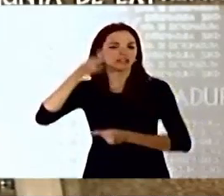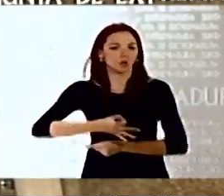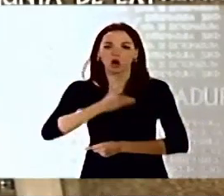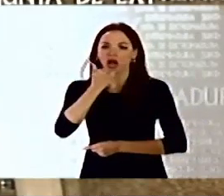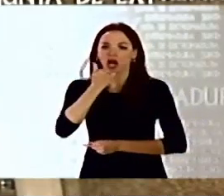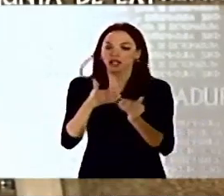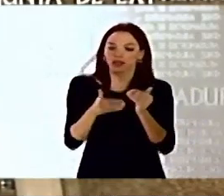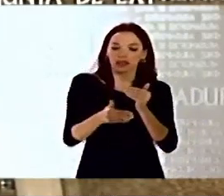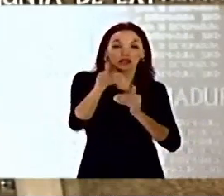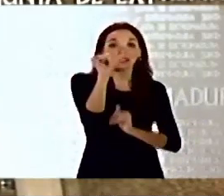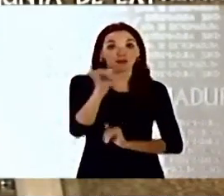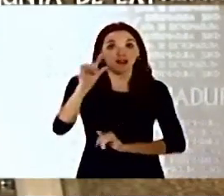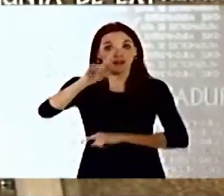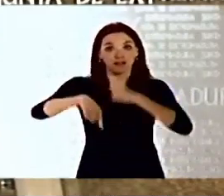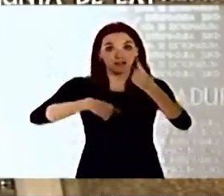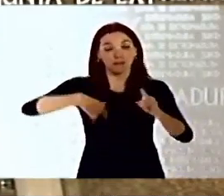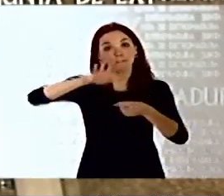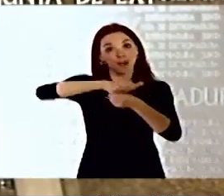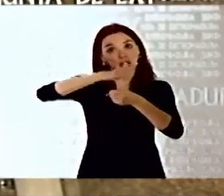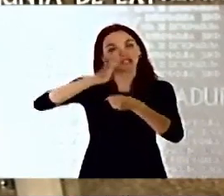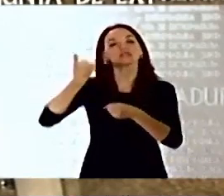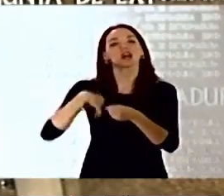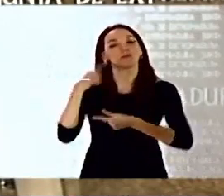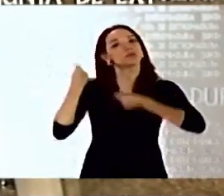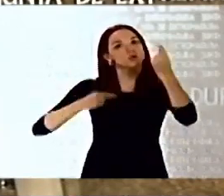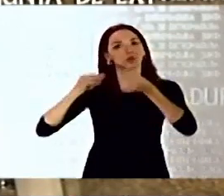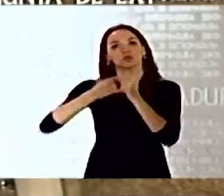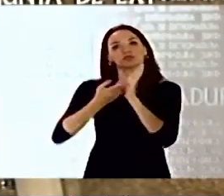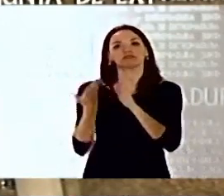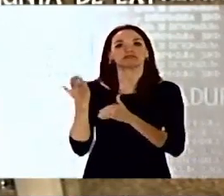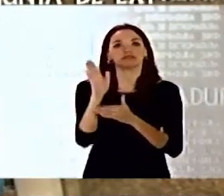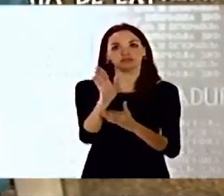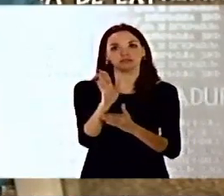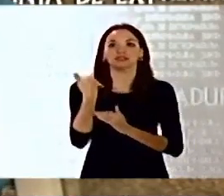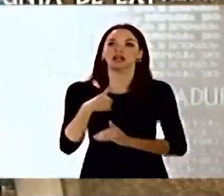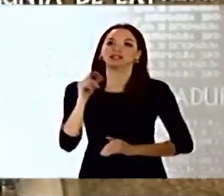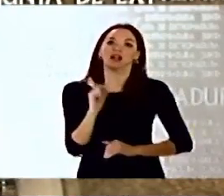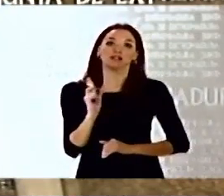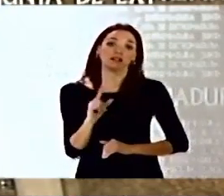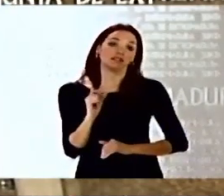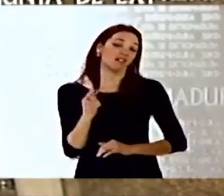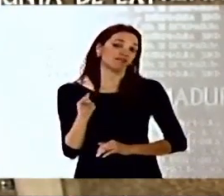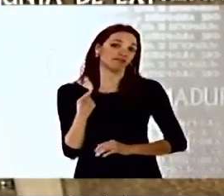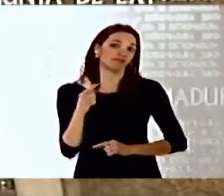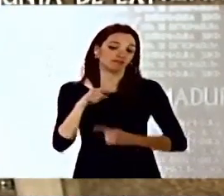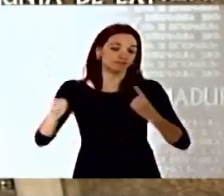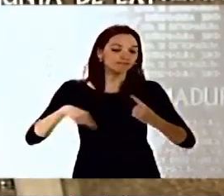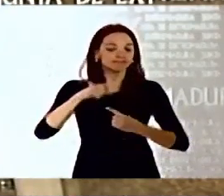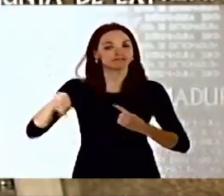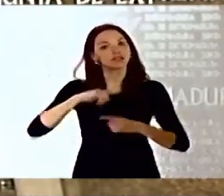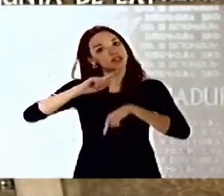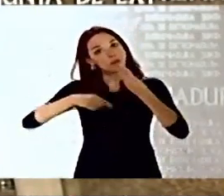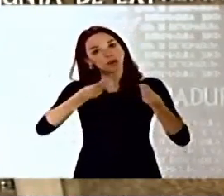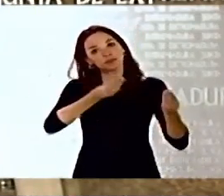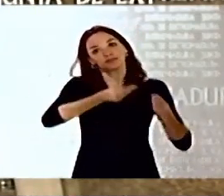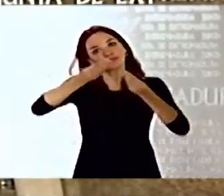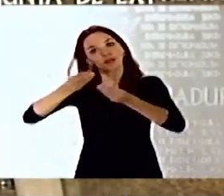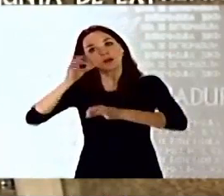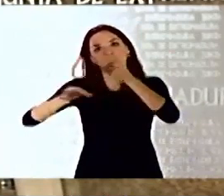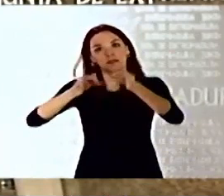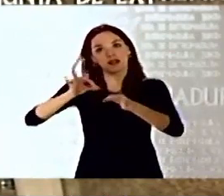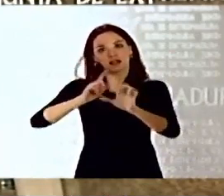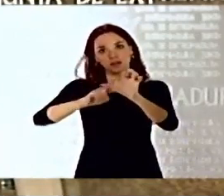martes que viene venga el proyecto de presupuestos y, por tanto, como es habitual, iremos a la Asamblea de Extremadura. Mañana